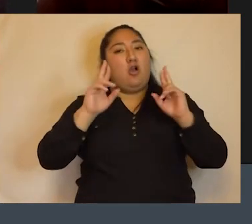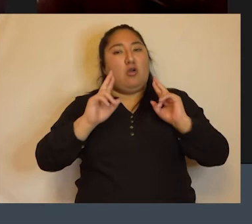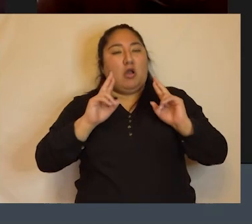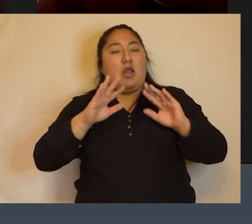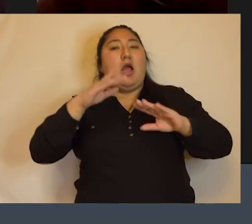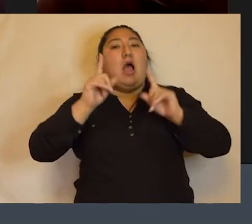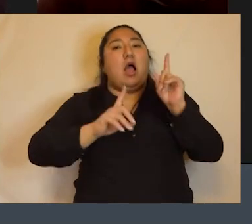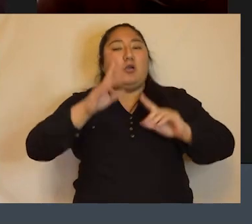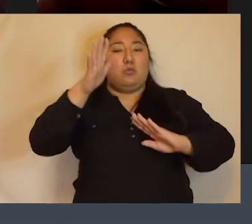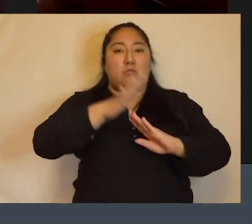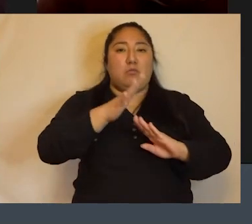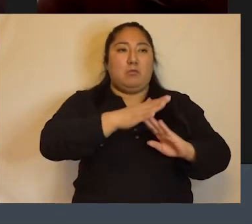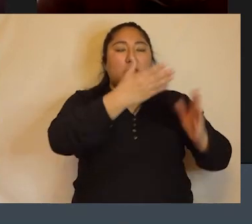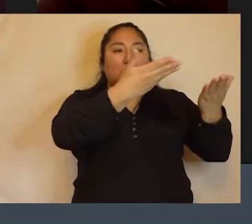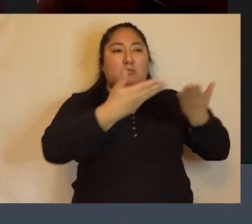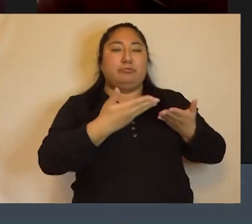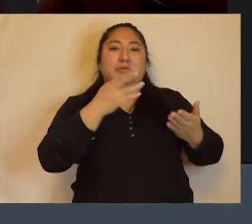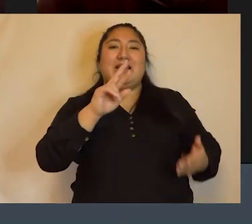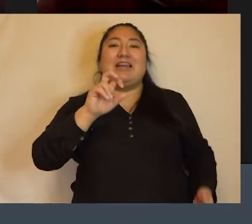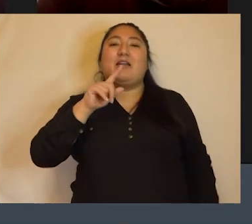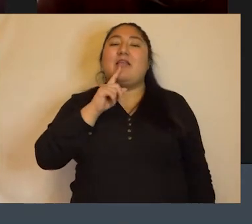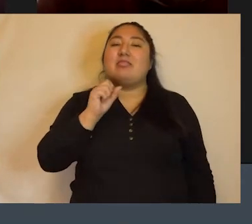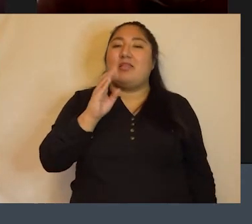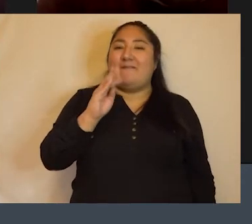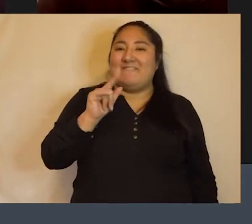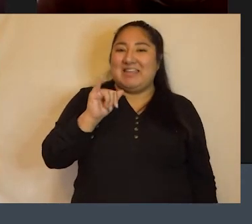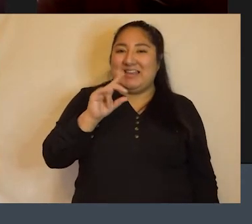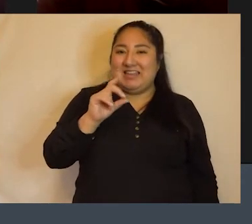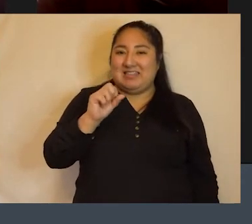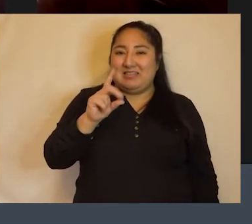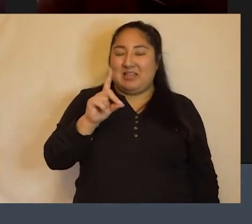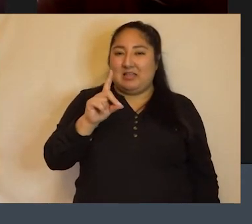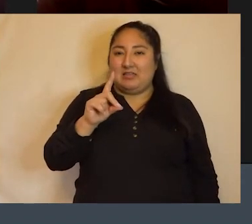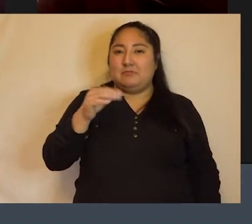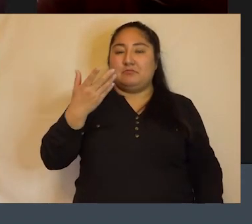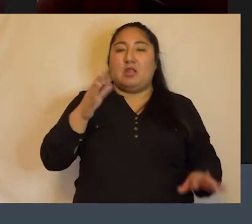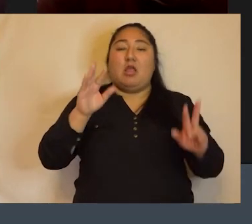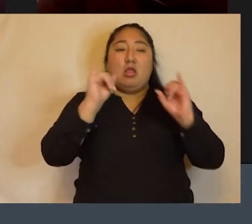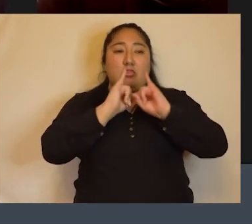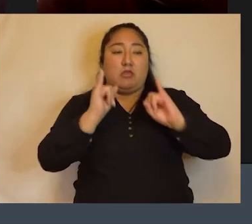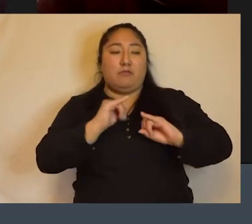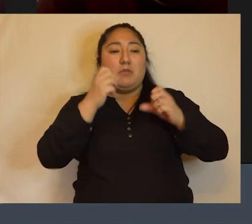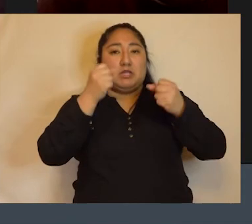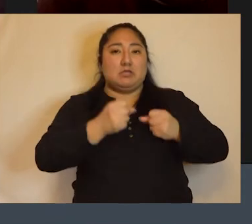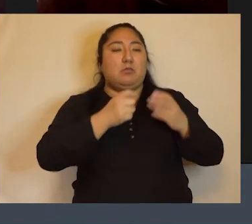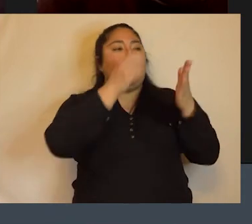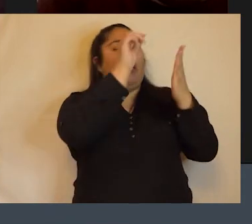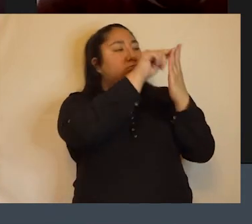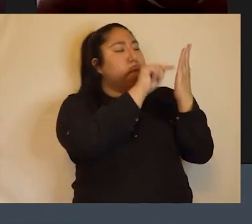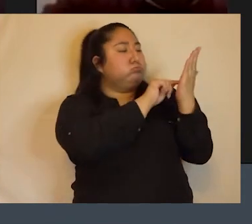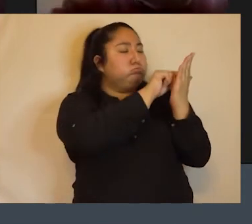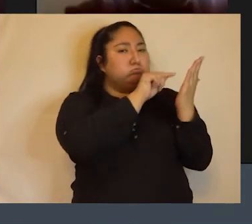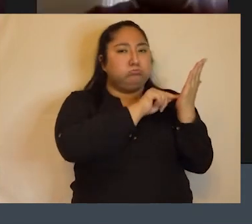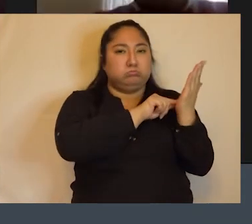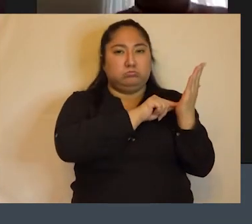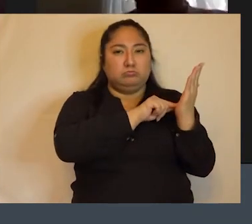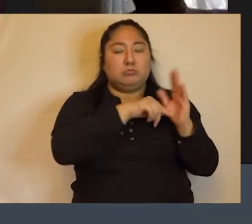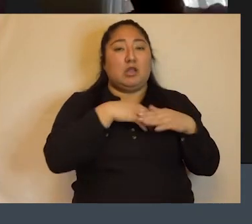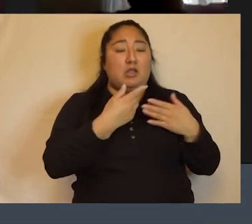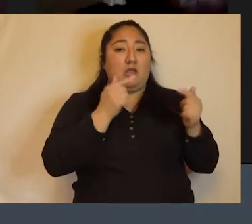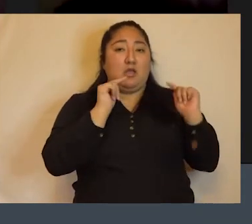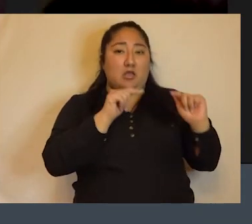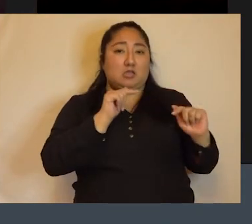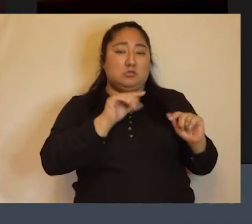que en algún momento se obtengan rentabilidades inferiores a lo esperado, de manera de que se vaya promediando, ¿ya?